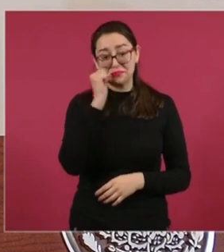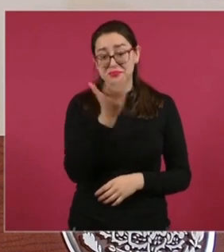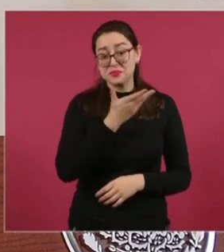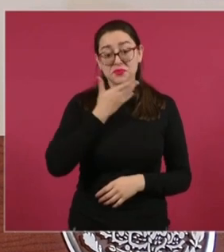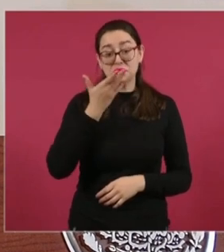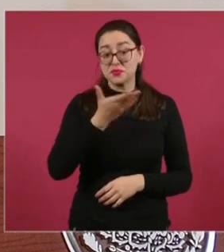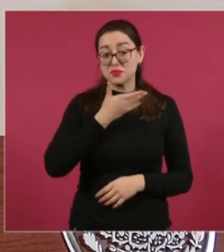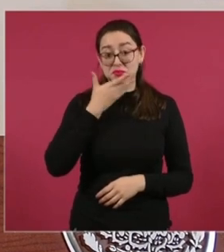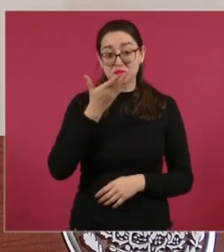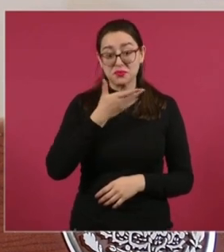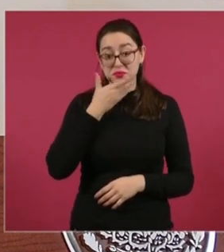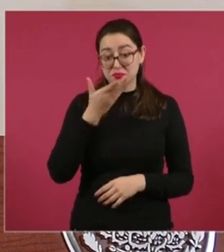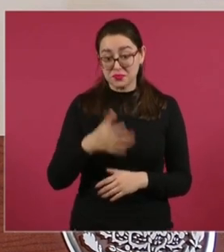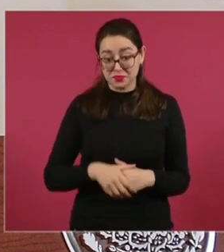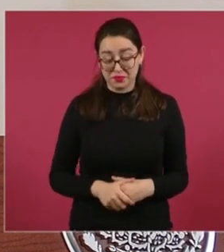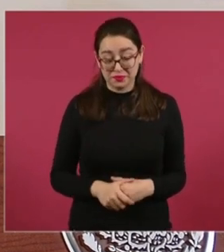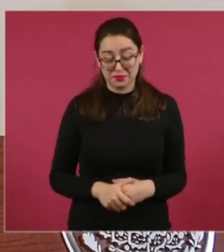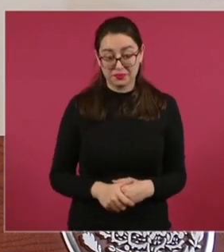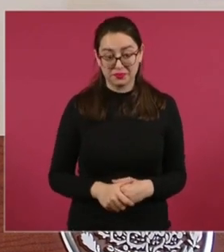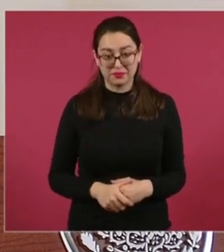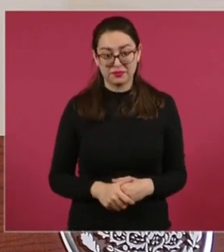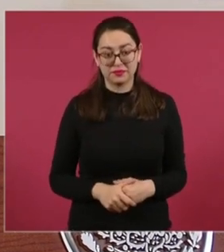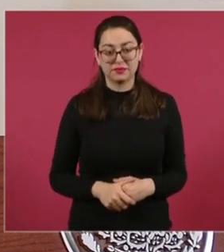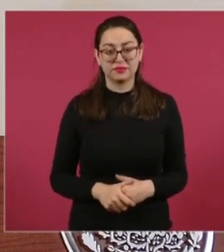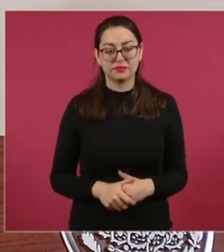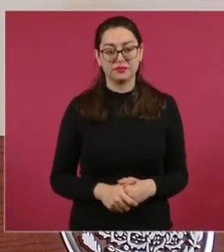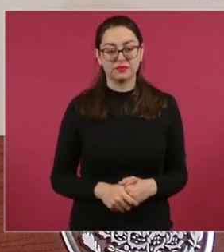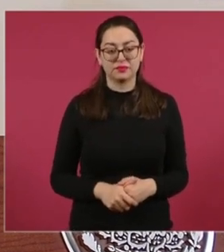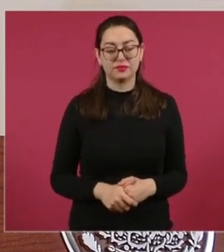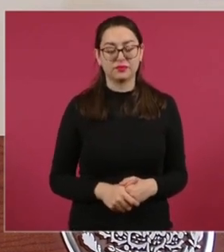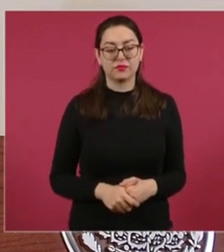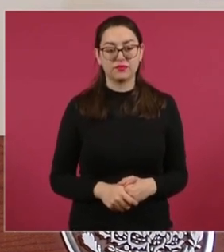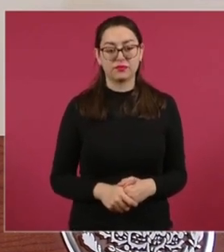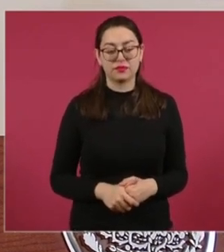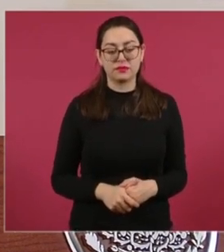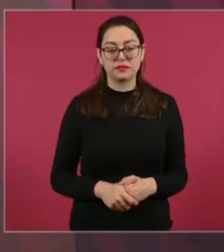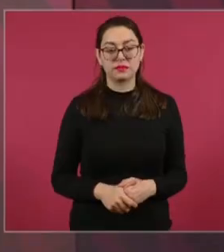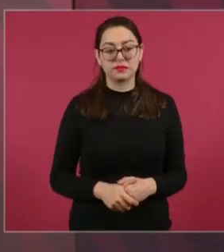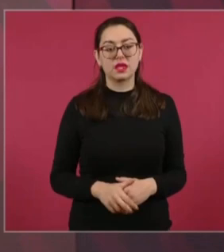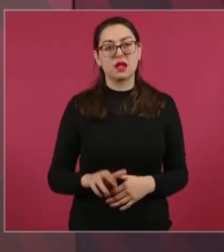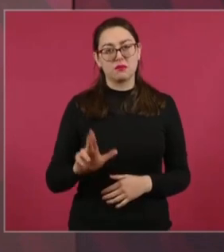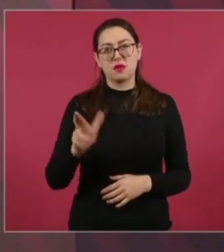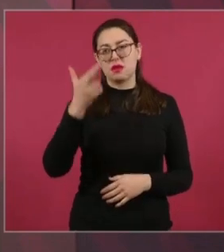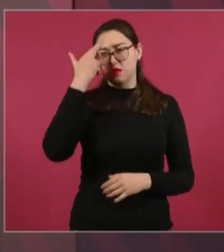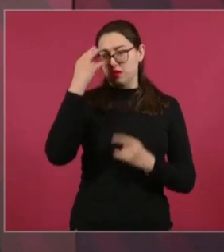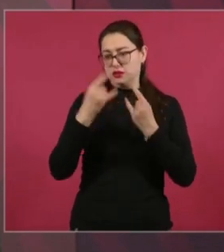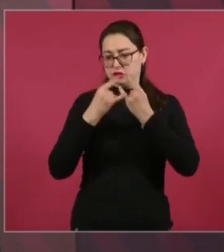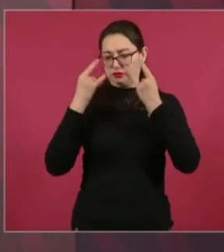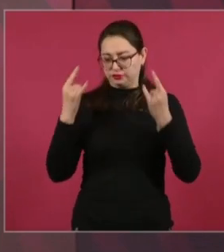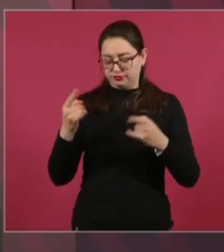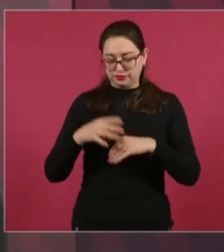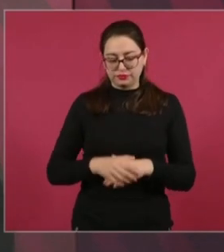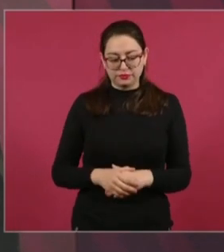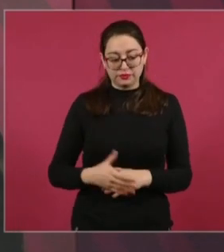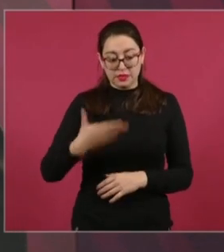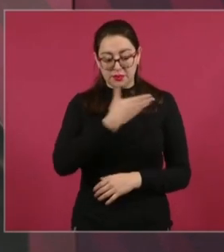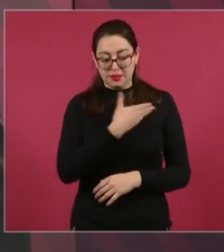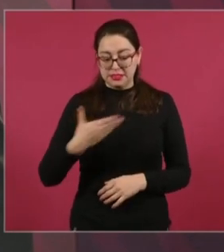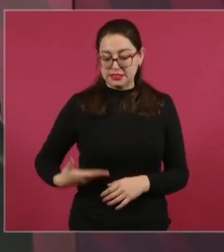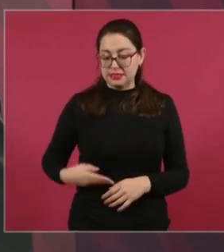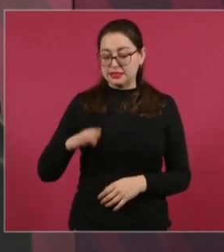Yo recuerdo que entrando, entrando al presidente Miguel de la Madrid le sacaron